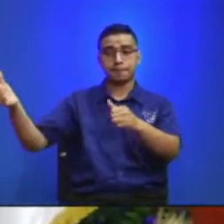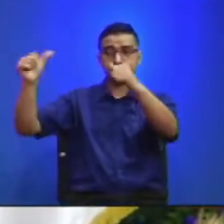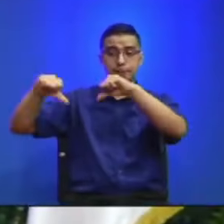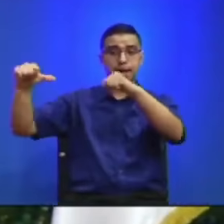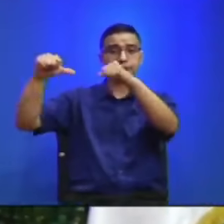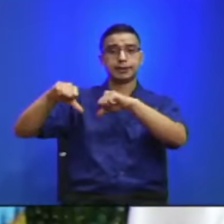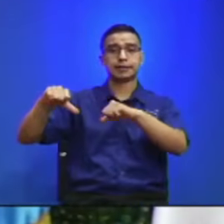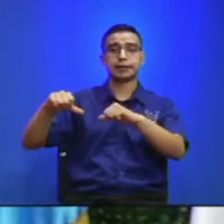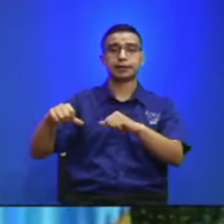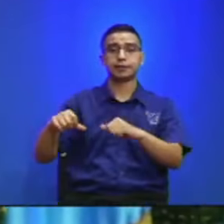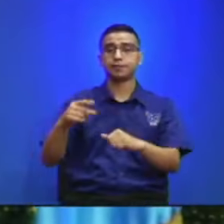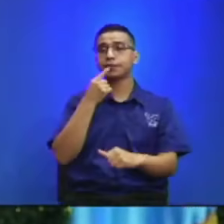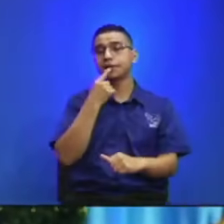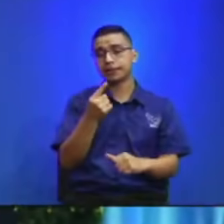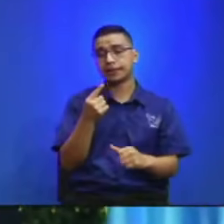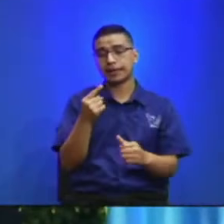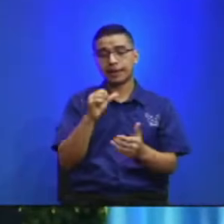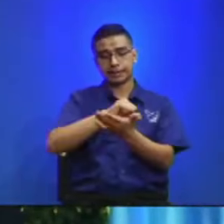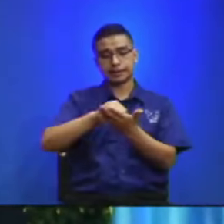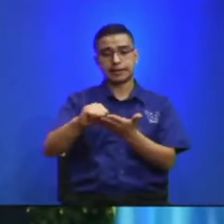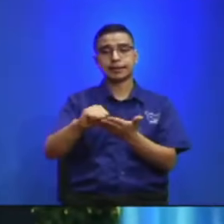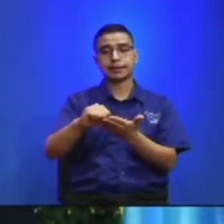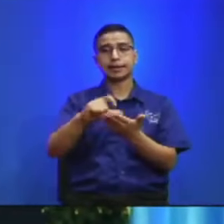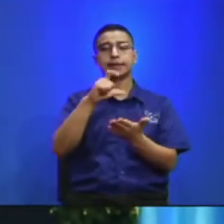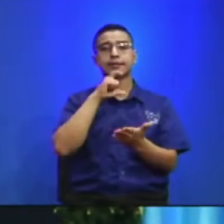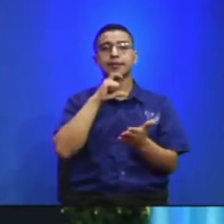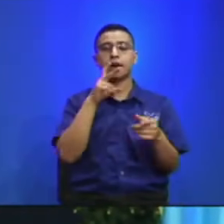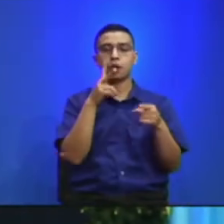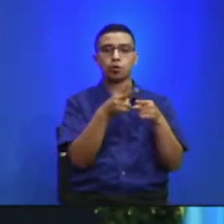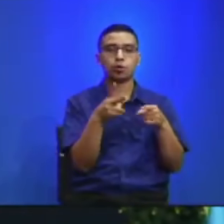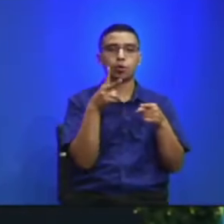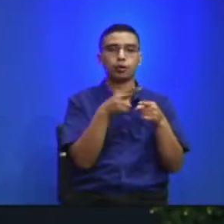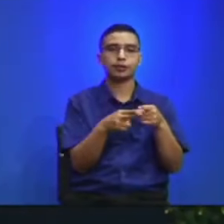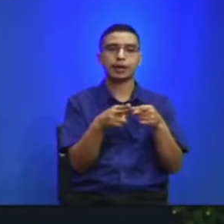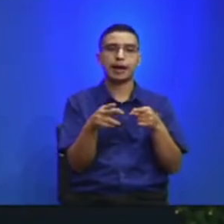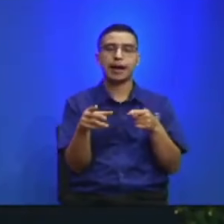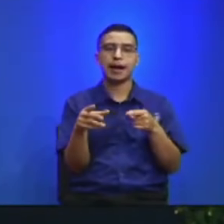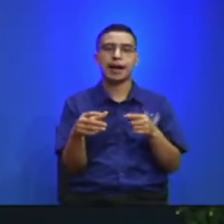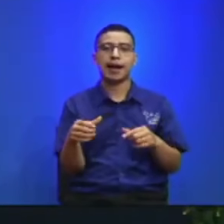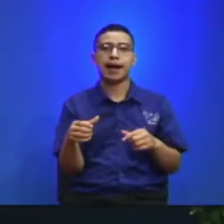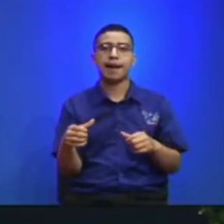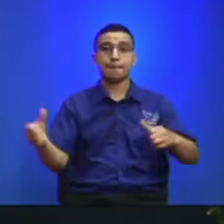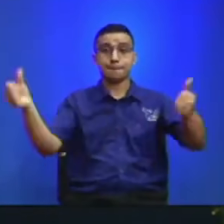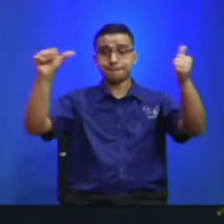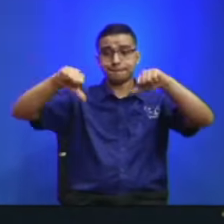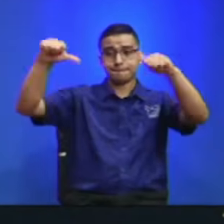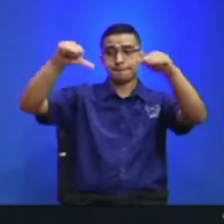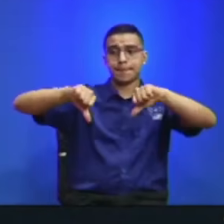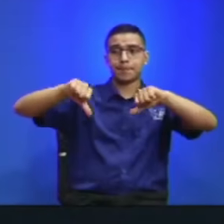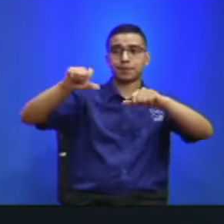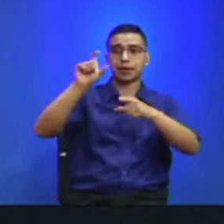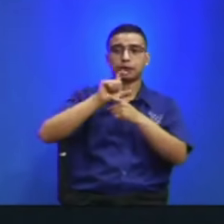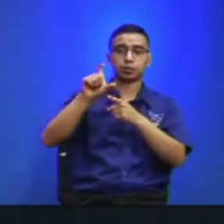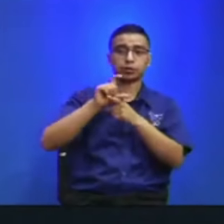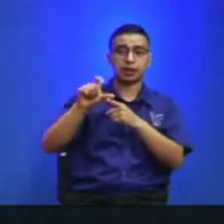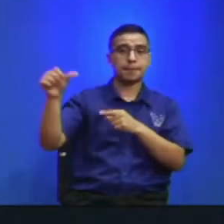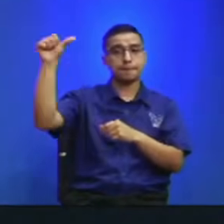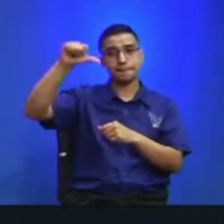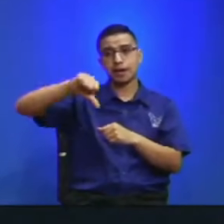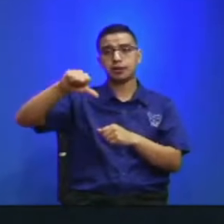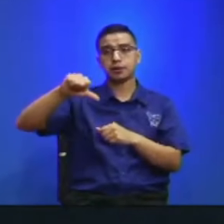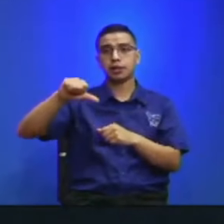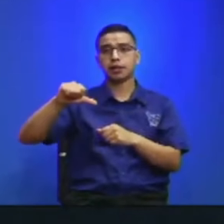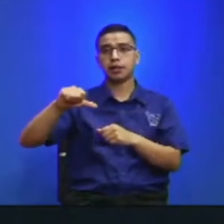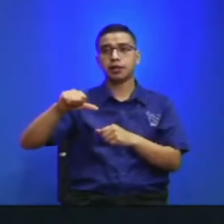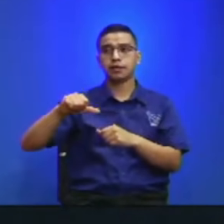la santa cena corta eso corta las maldiciones de los de los adivinos bailarines de los